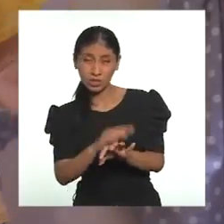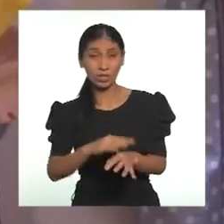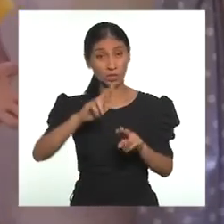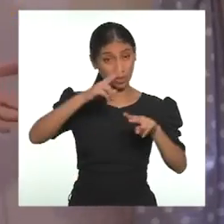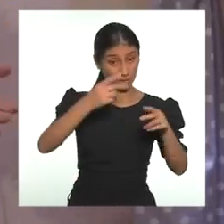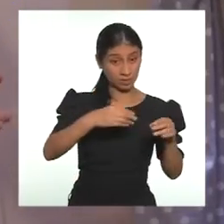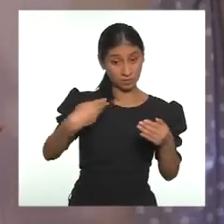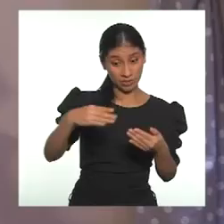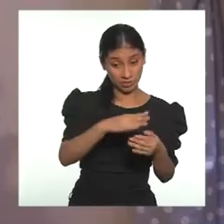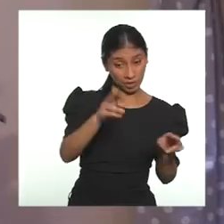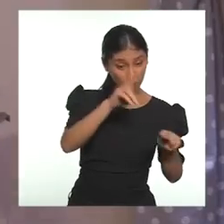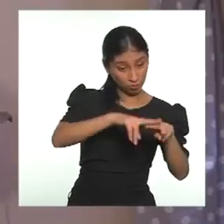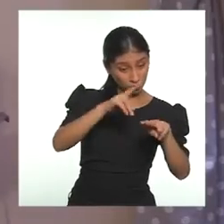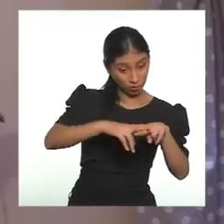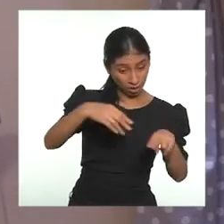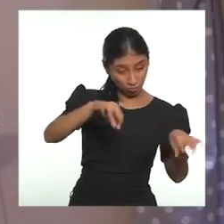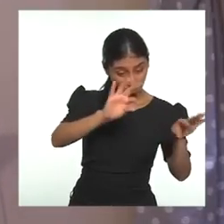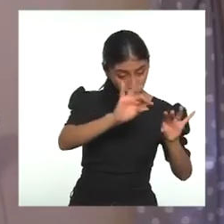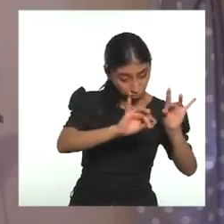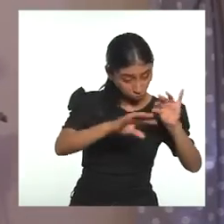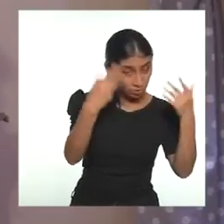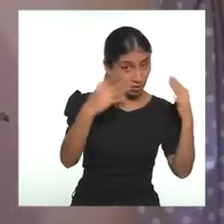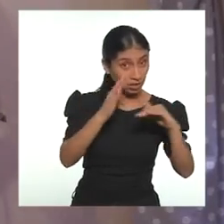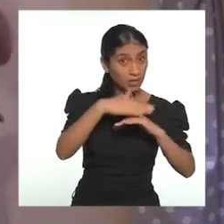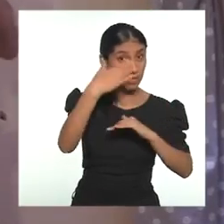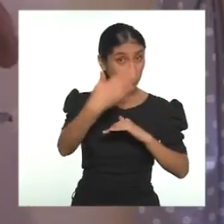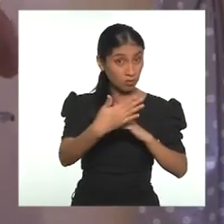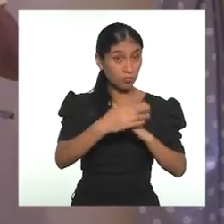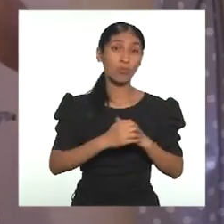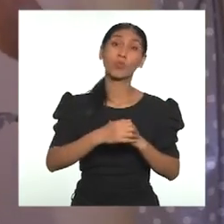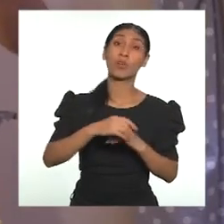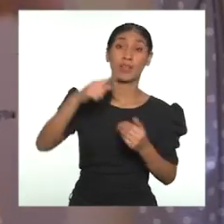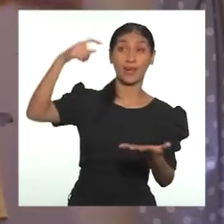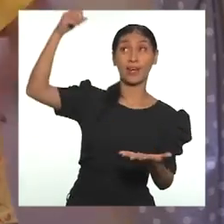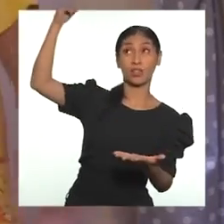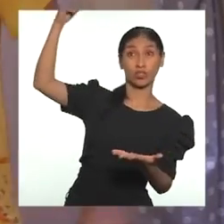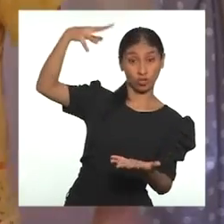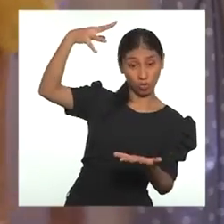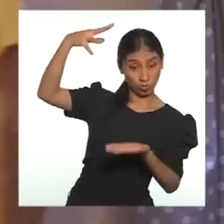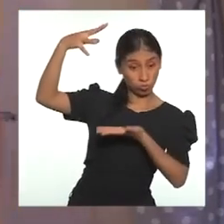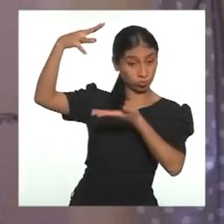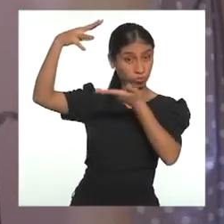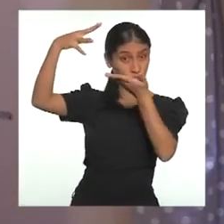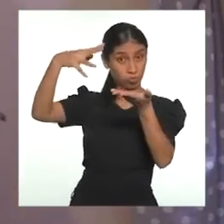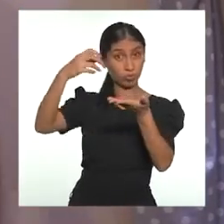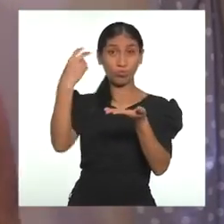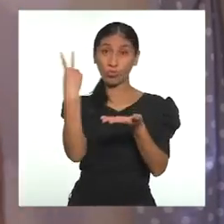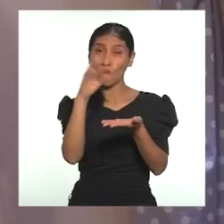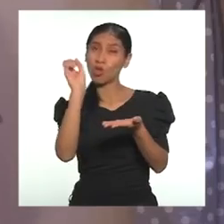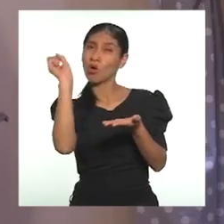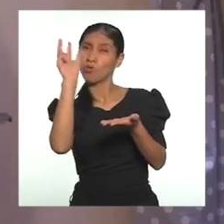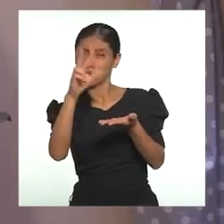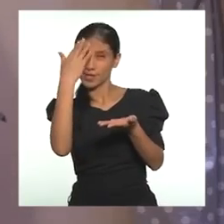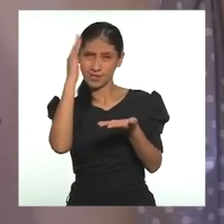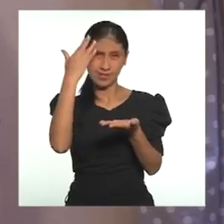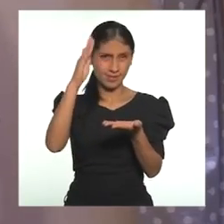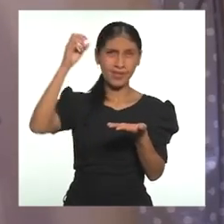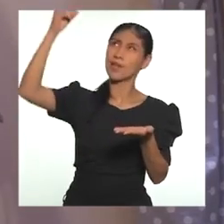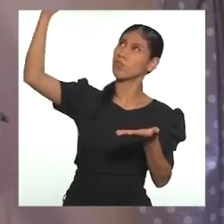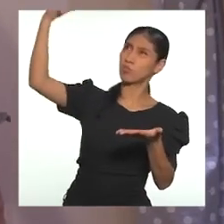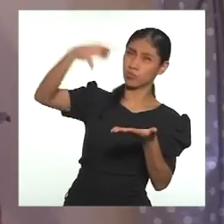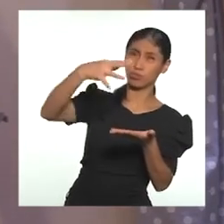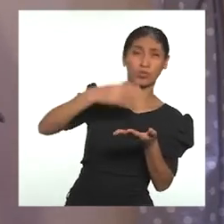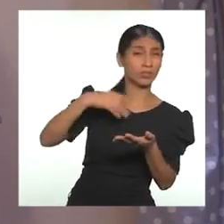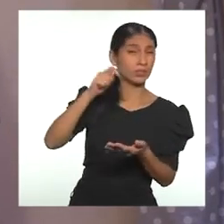que después de salarlo hay que dejarlo secar al sol por 2 o 3 días. ¡Ah, sí! Mi tía me dijo que